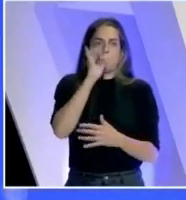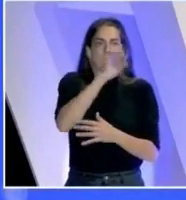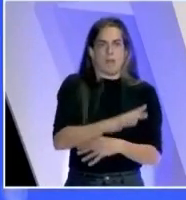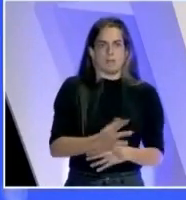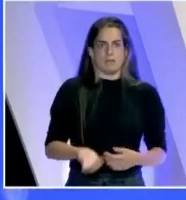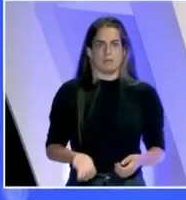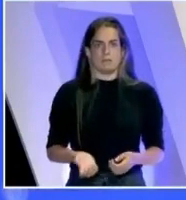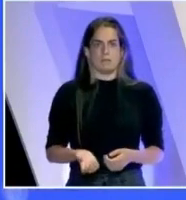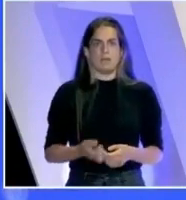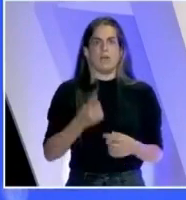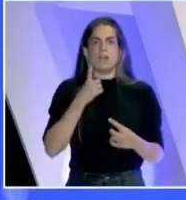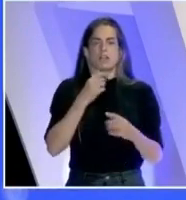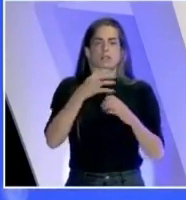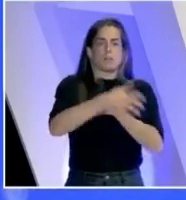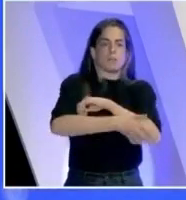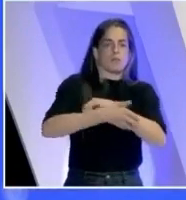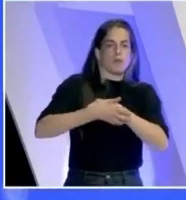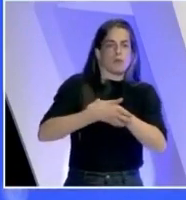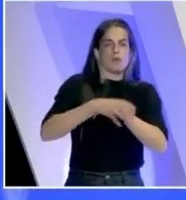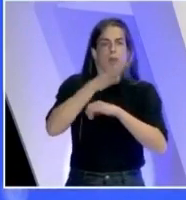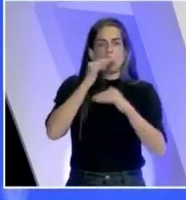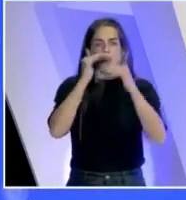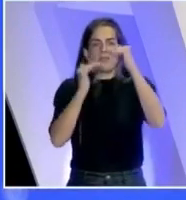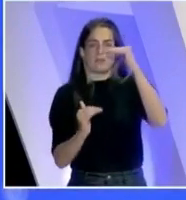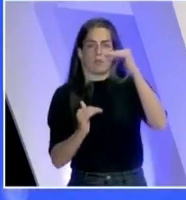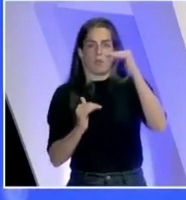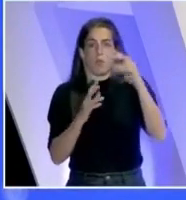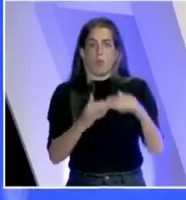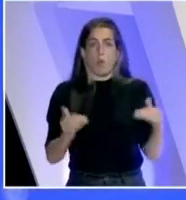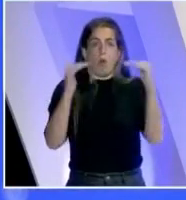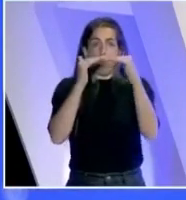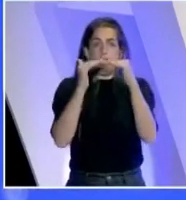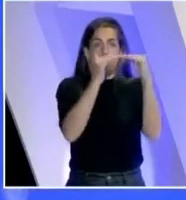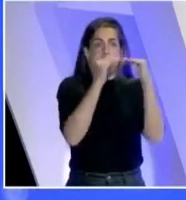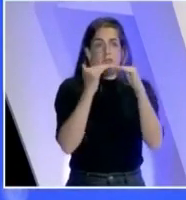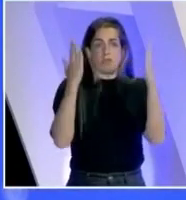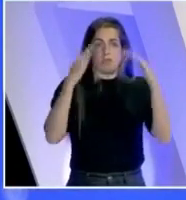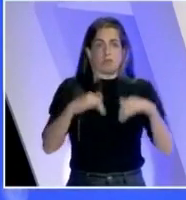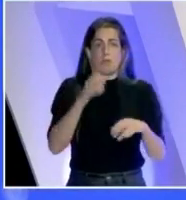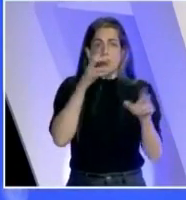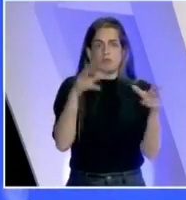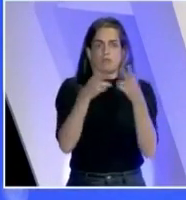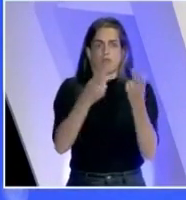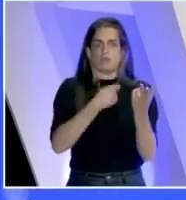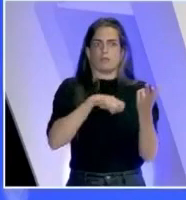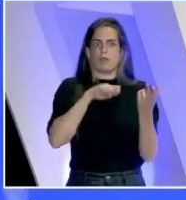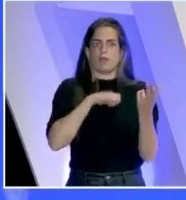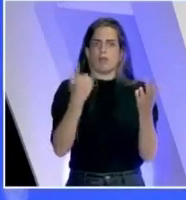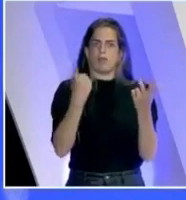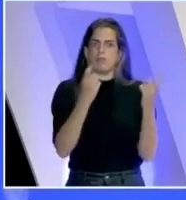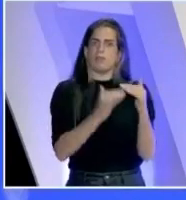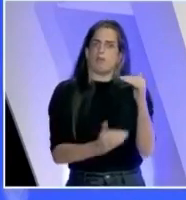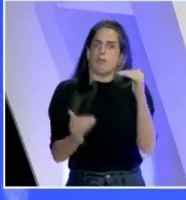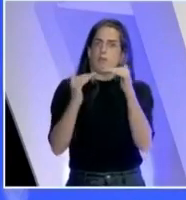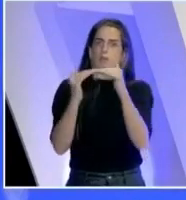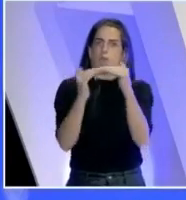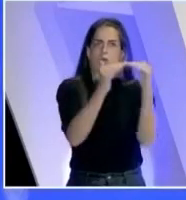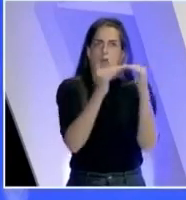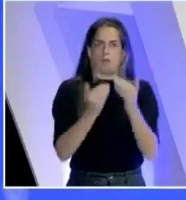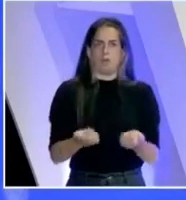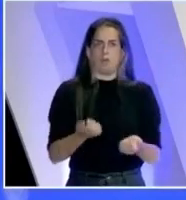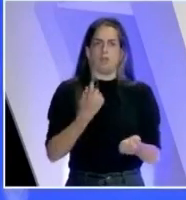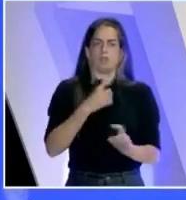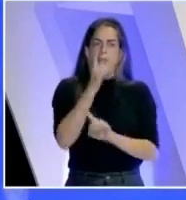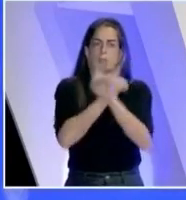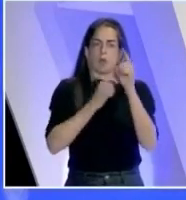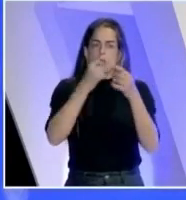pobreza, de desigualdad inadmisibles en una sociedad avanzada y solidaria como es la sociedad española. Todos estos problemas son muy